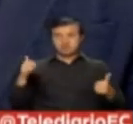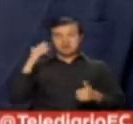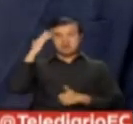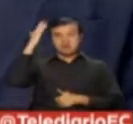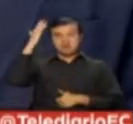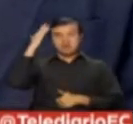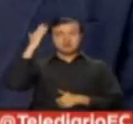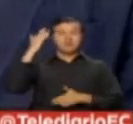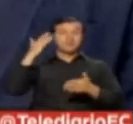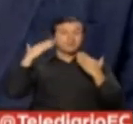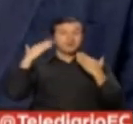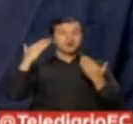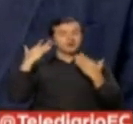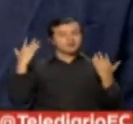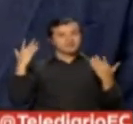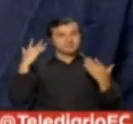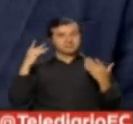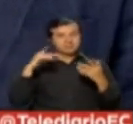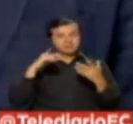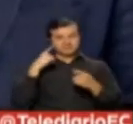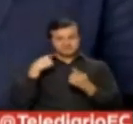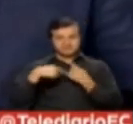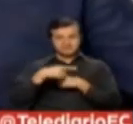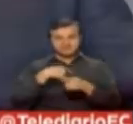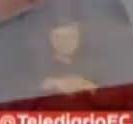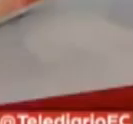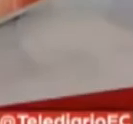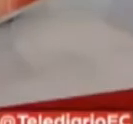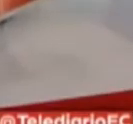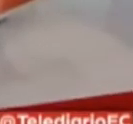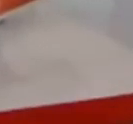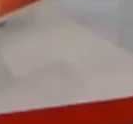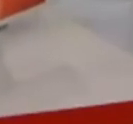de guayaquil por creo ya volvemos